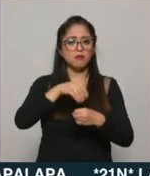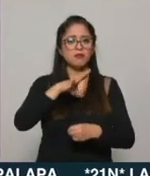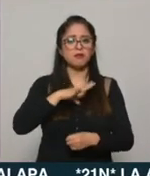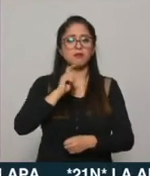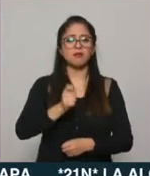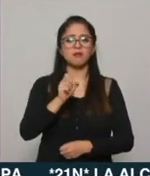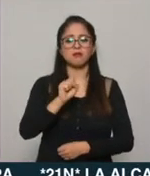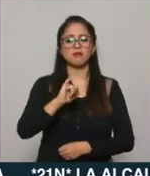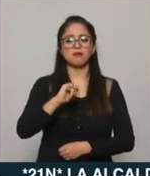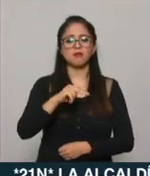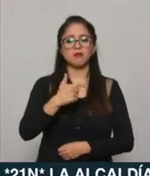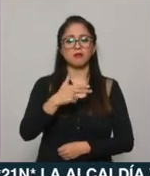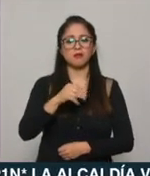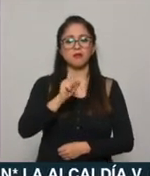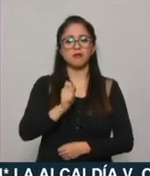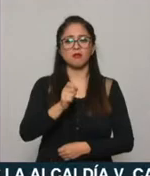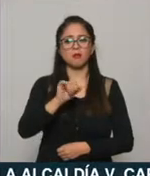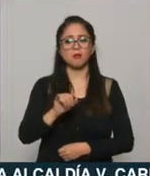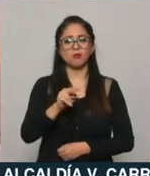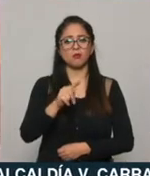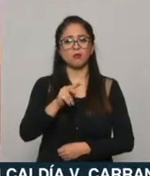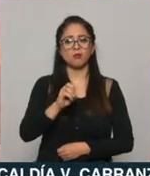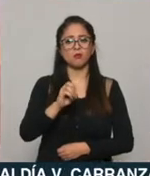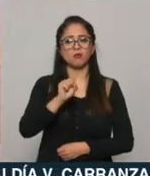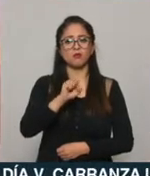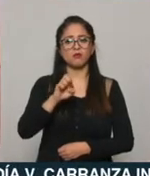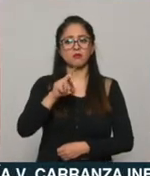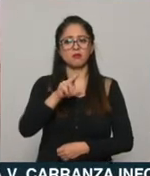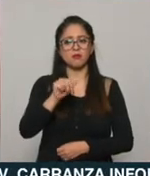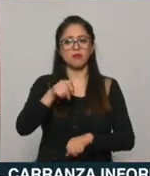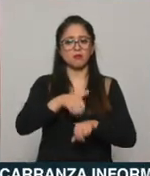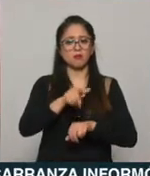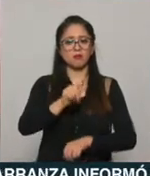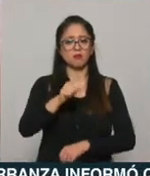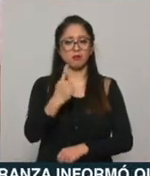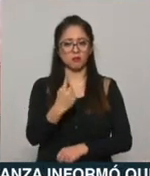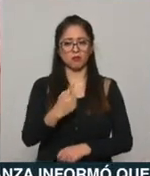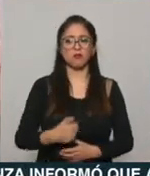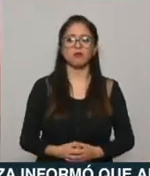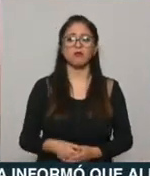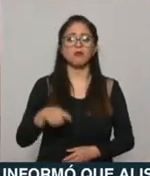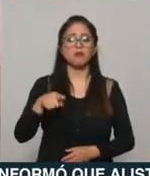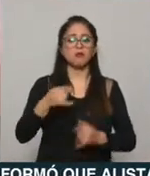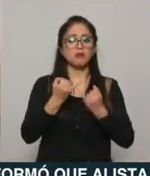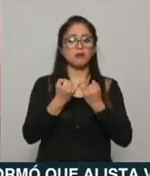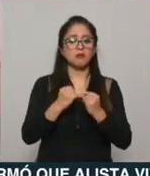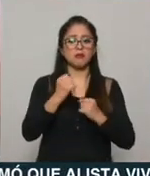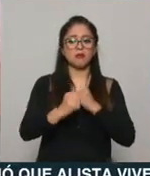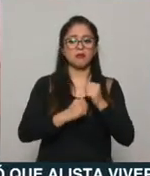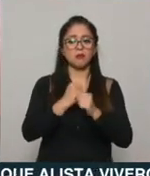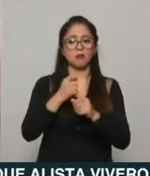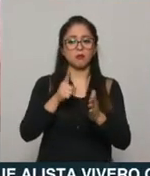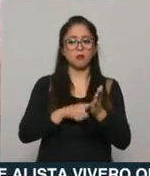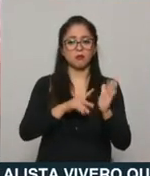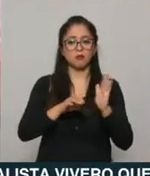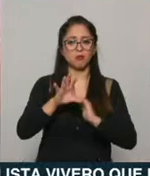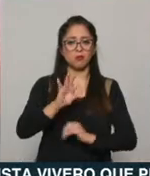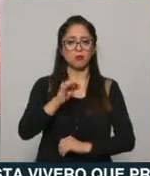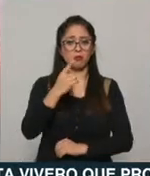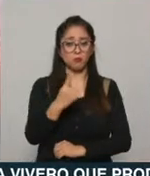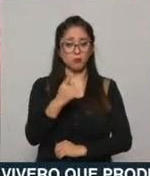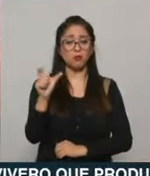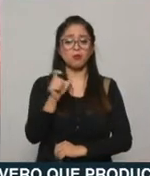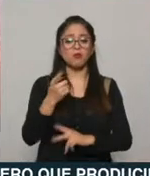sinagoga histórica de Justo Sierra 71. Bueno, esta sinagoga se inaugura en 1941, en plena Guerra